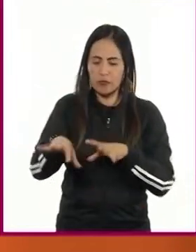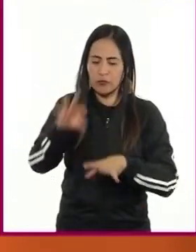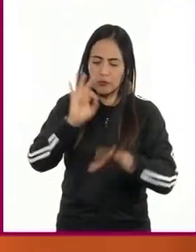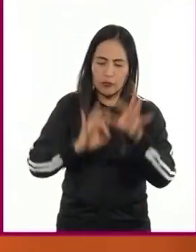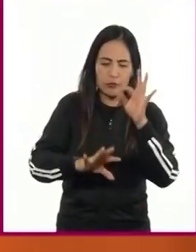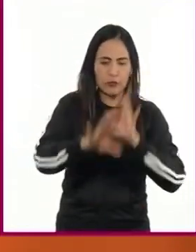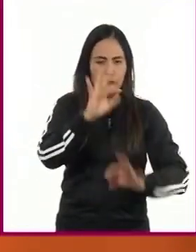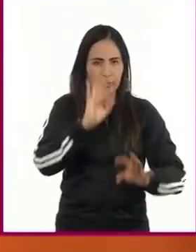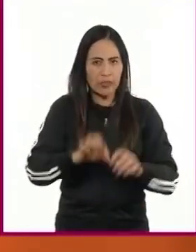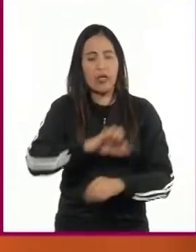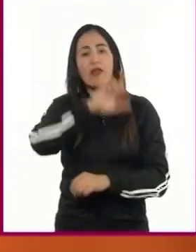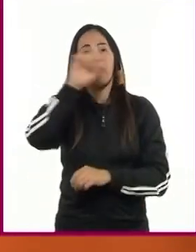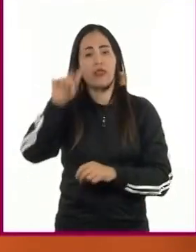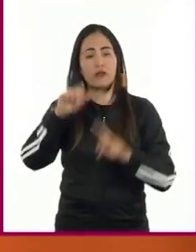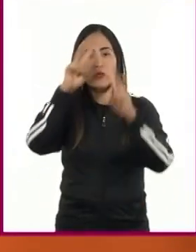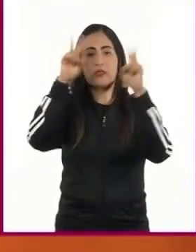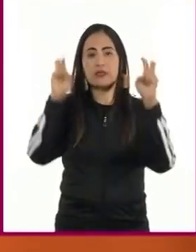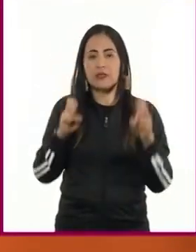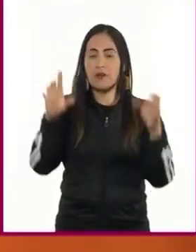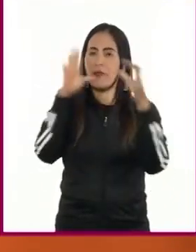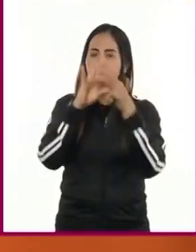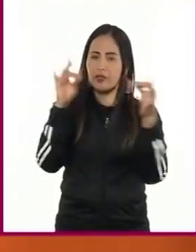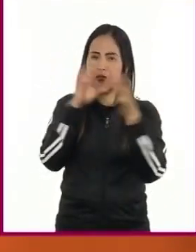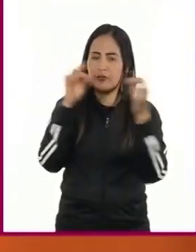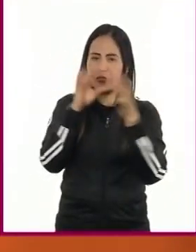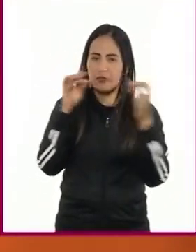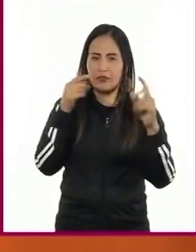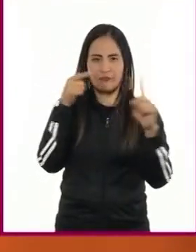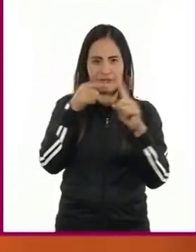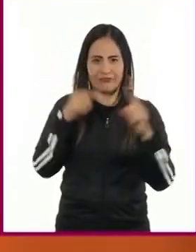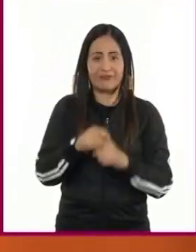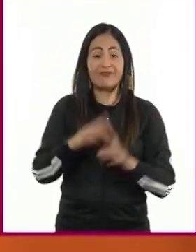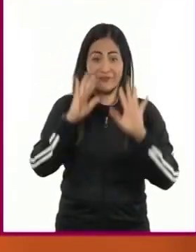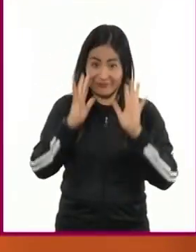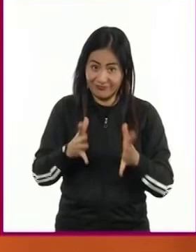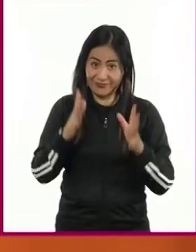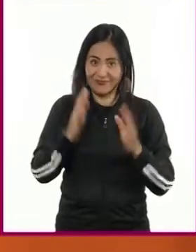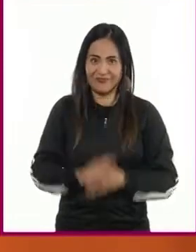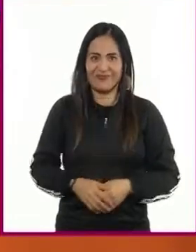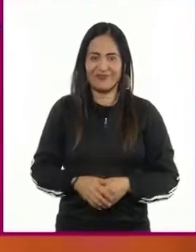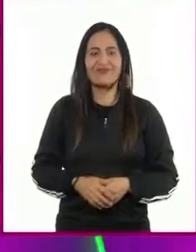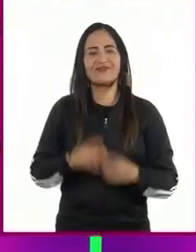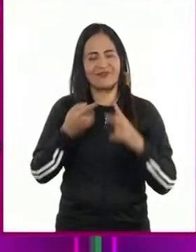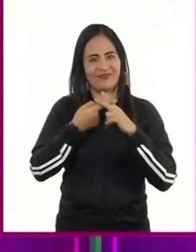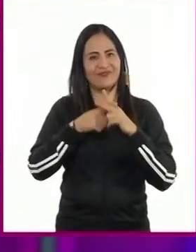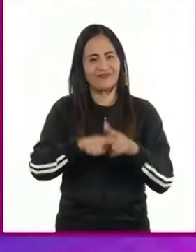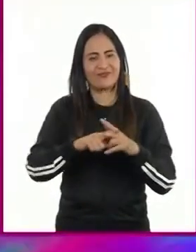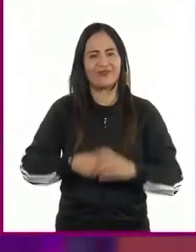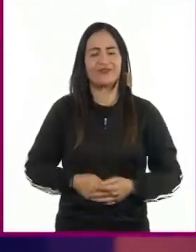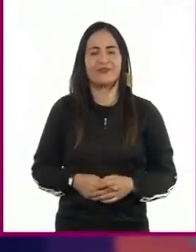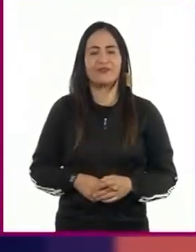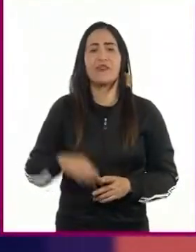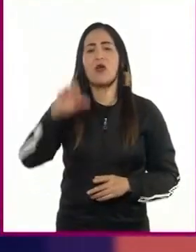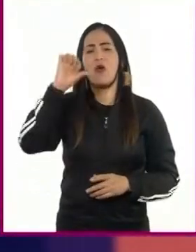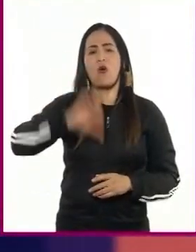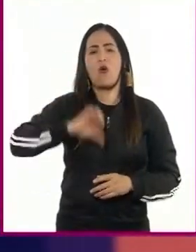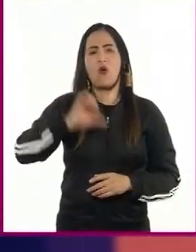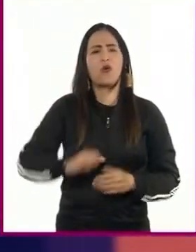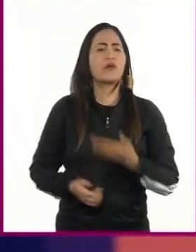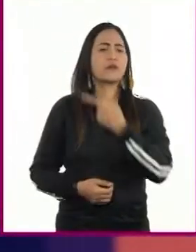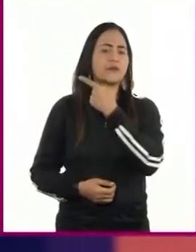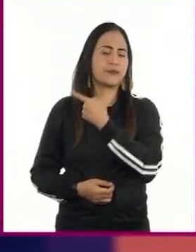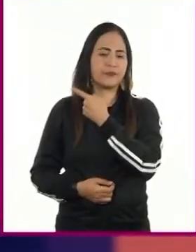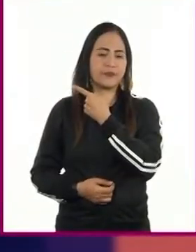nos permitirá exponer con claridad un tema específico. ¿Listas y listos? Muy bien, iniciemos. En esta sesión abordaremos